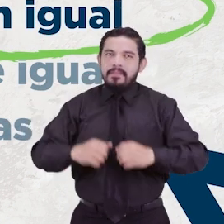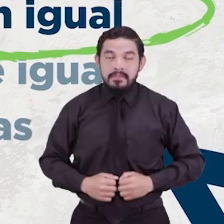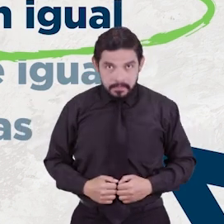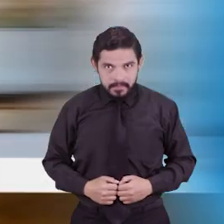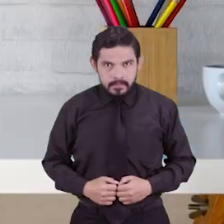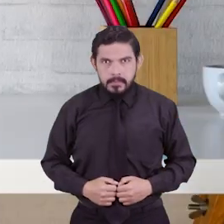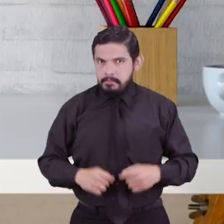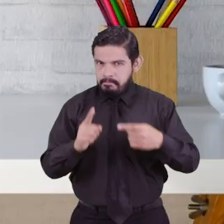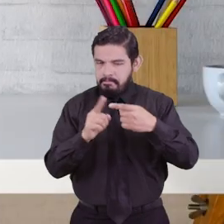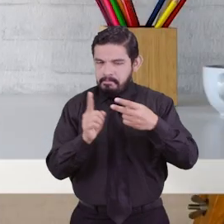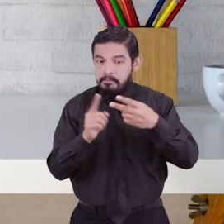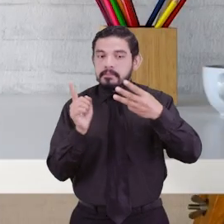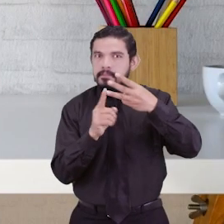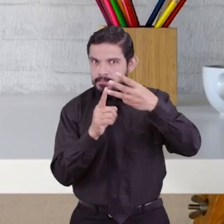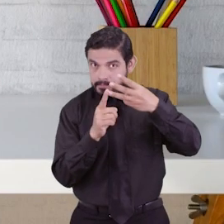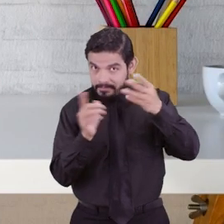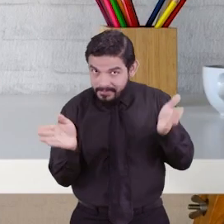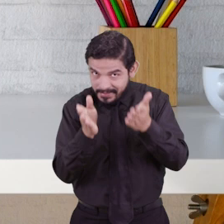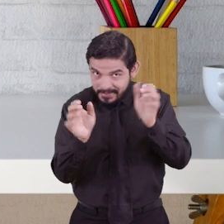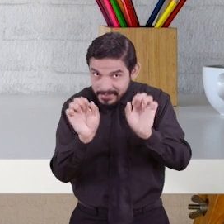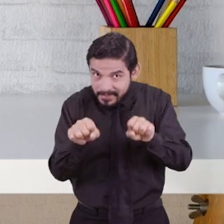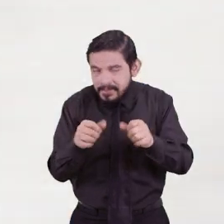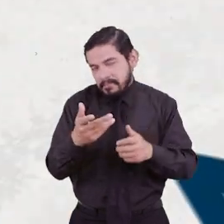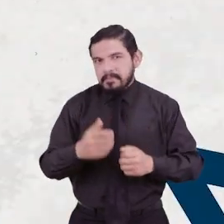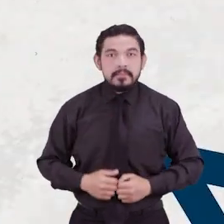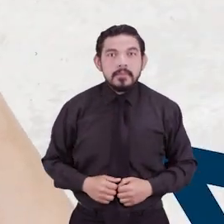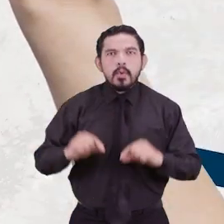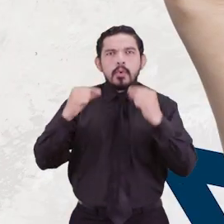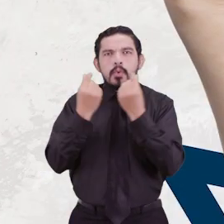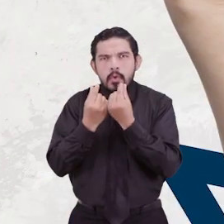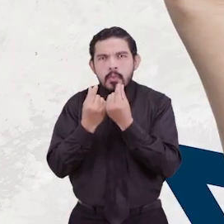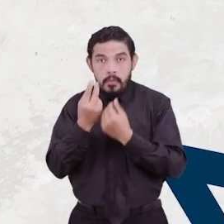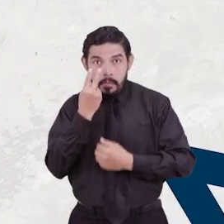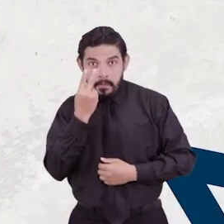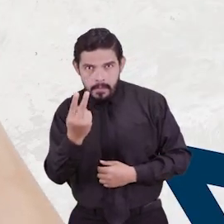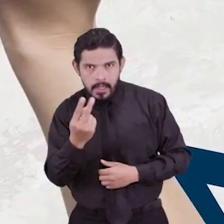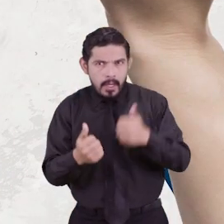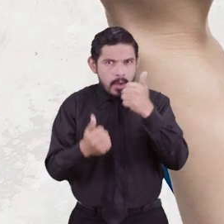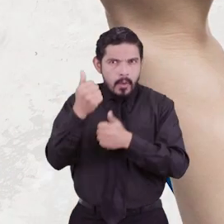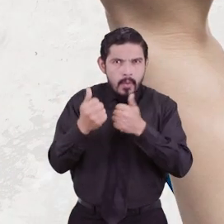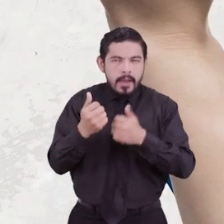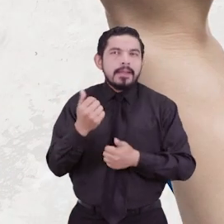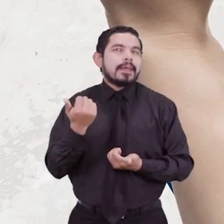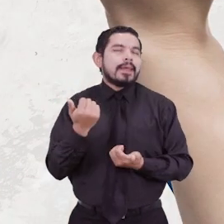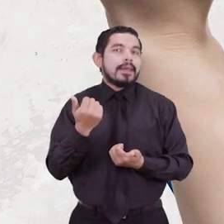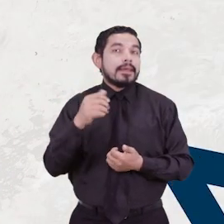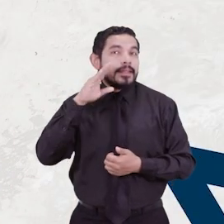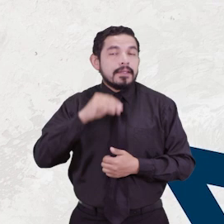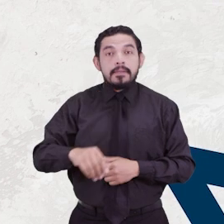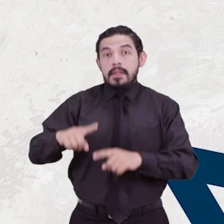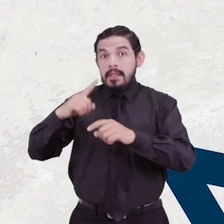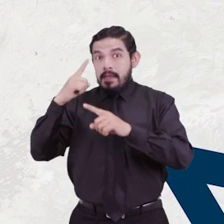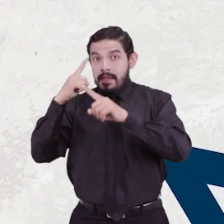es igual. ¿Qué tal si realizamos un ejercicio más? ¿Te animas? Del siguiente grupo de letras, elige el que se encuentra en negrito.